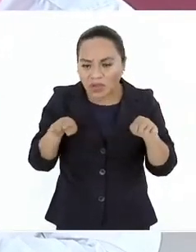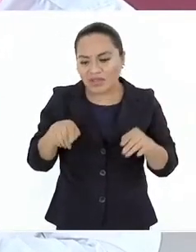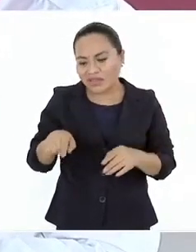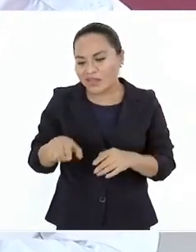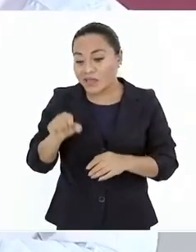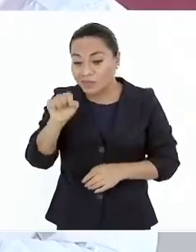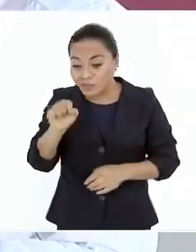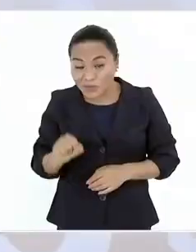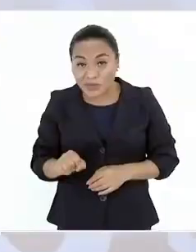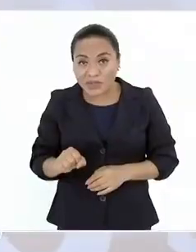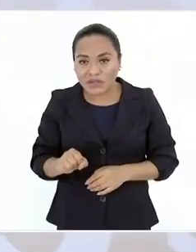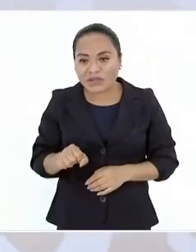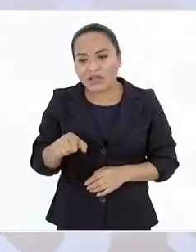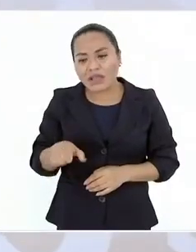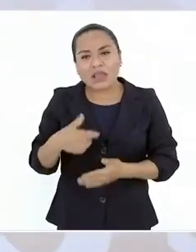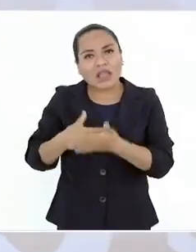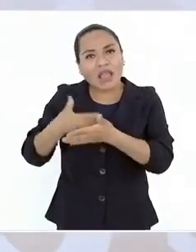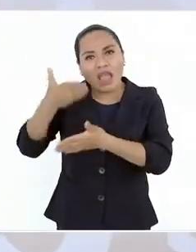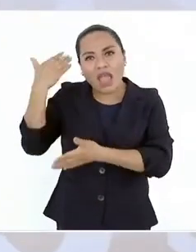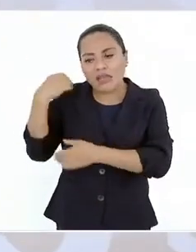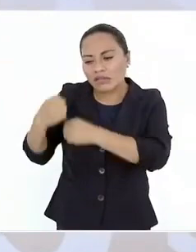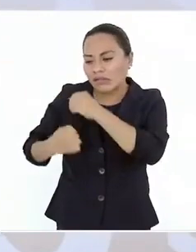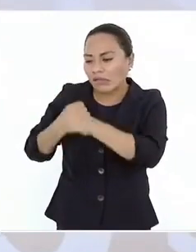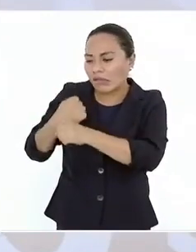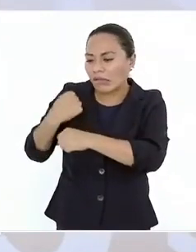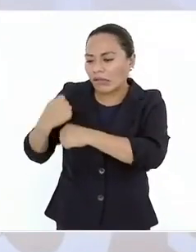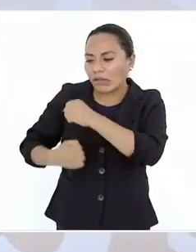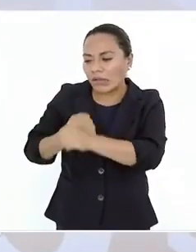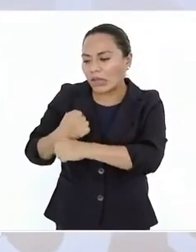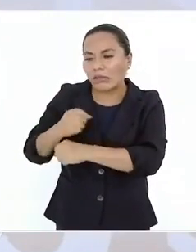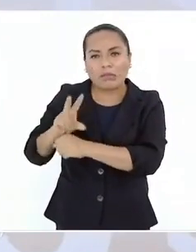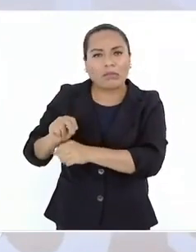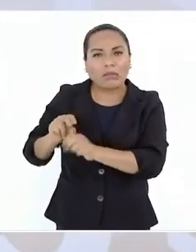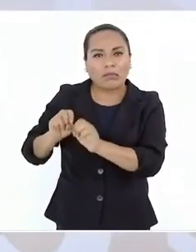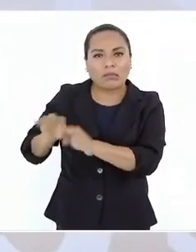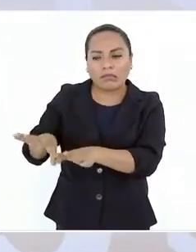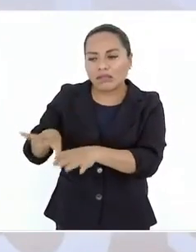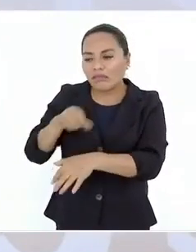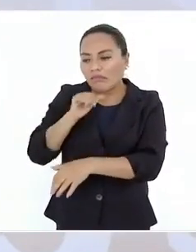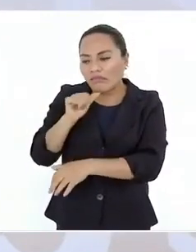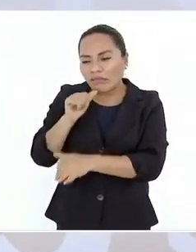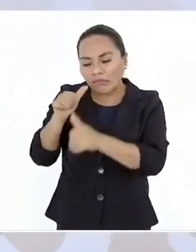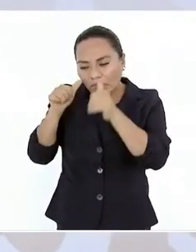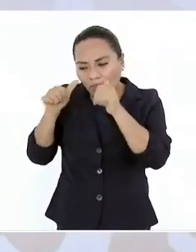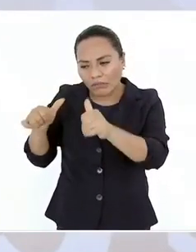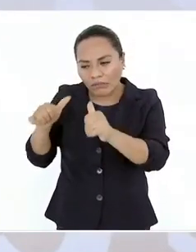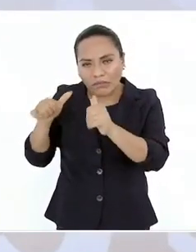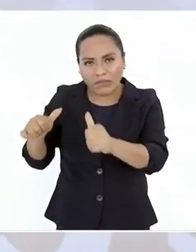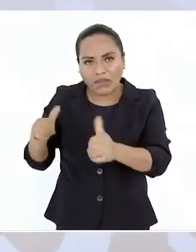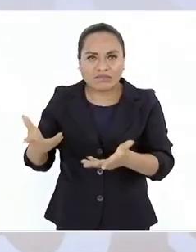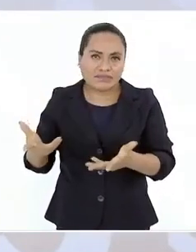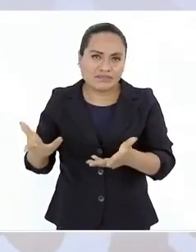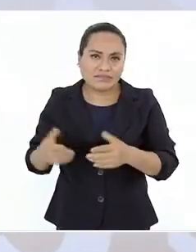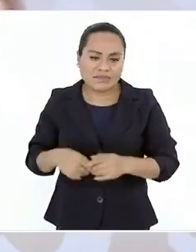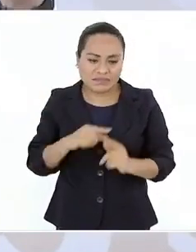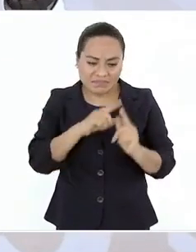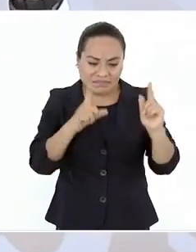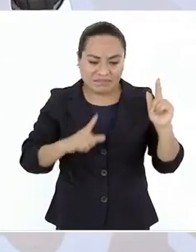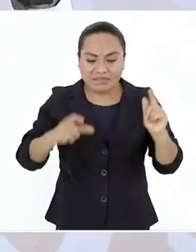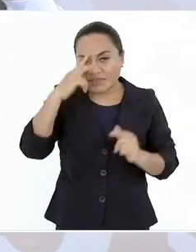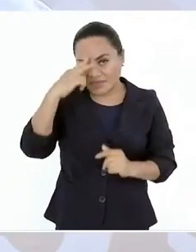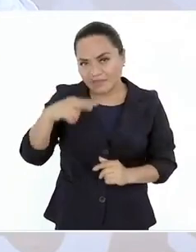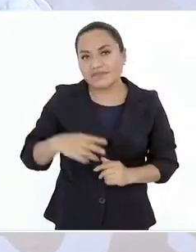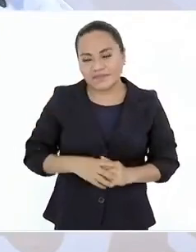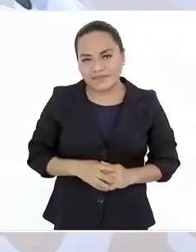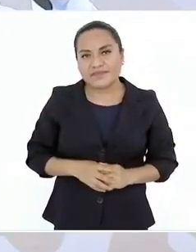que ha quedado rezagada, la región del sur y del sureste del país,